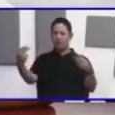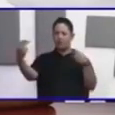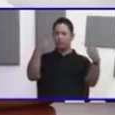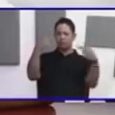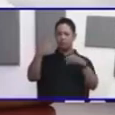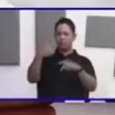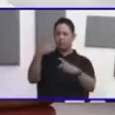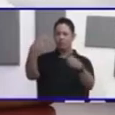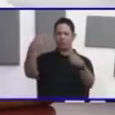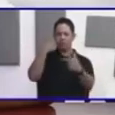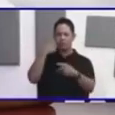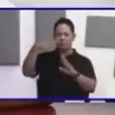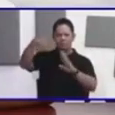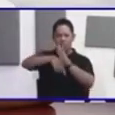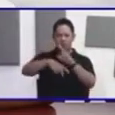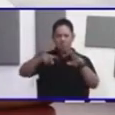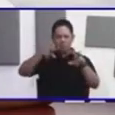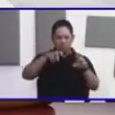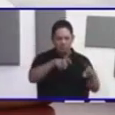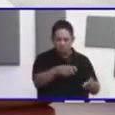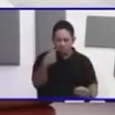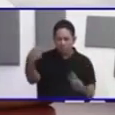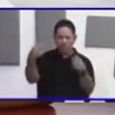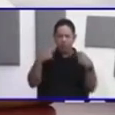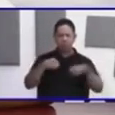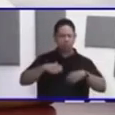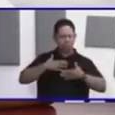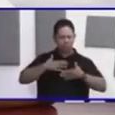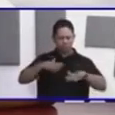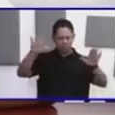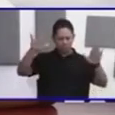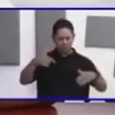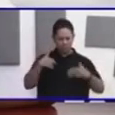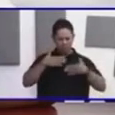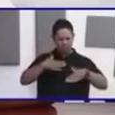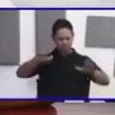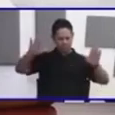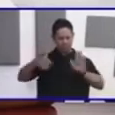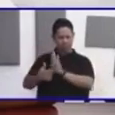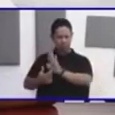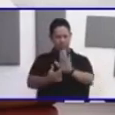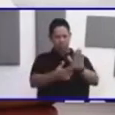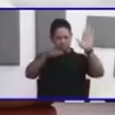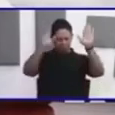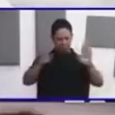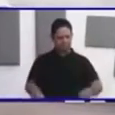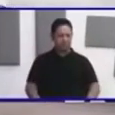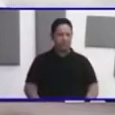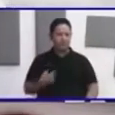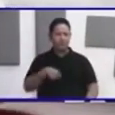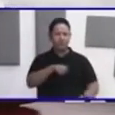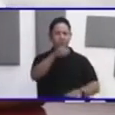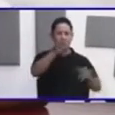puedan hacer en mi contra, porque esa es la naturaleza del cargo de servidor público. Tanto yo como todos los secretarios y todas